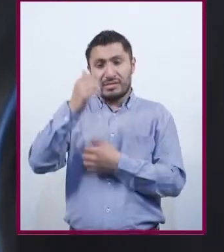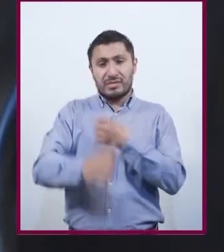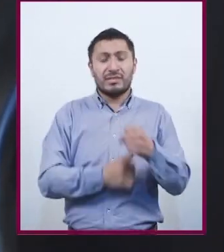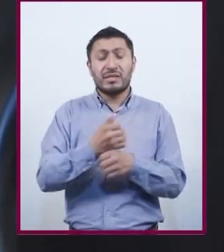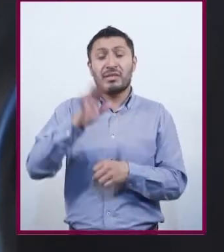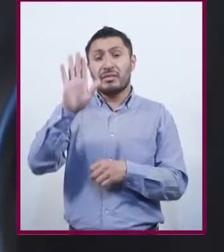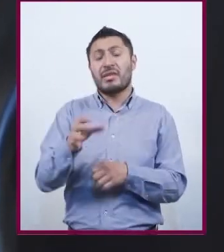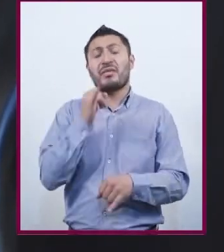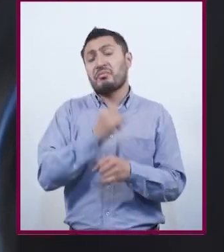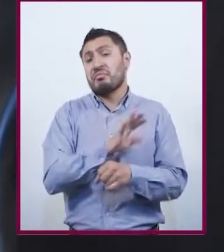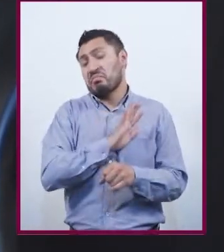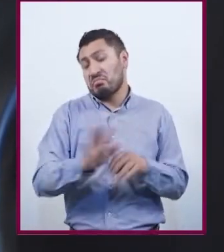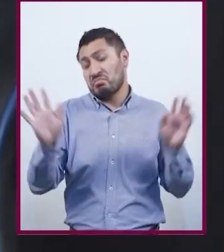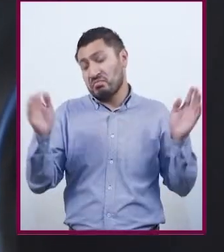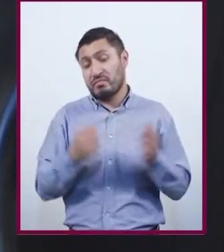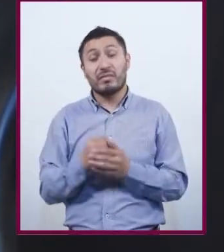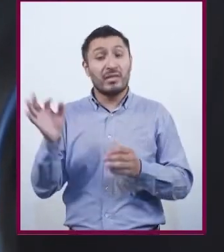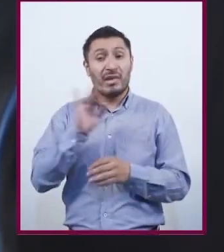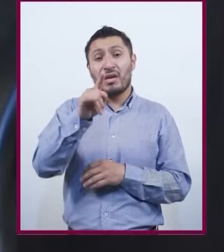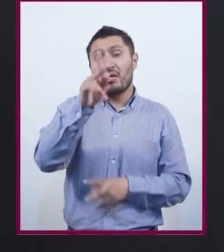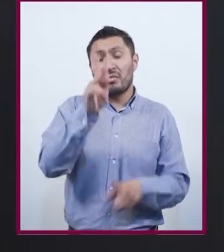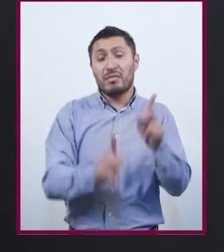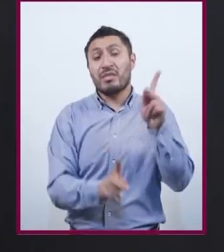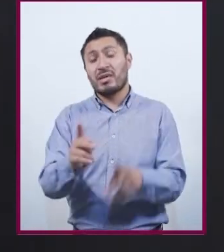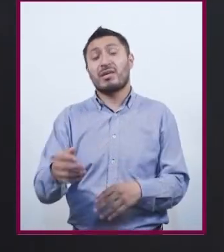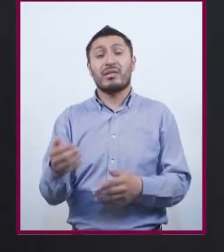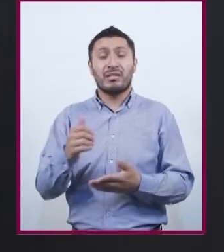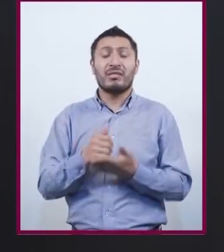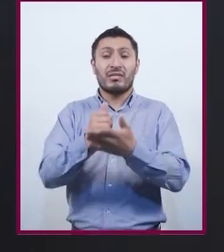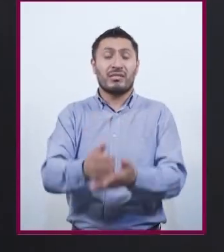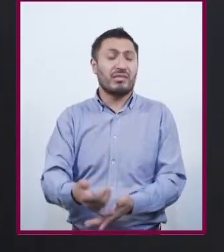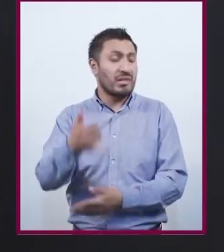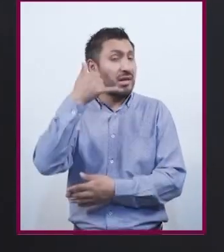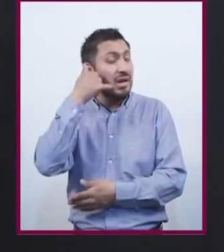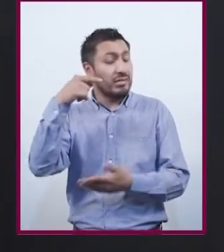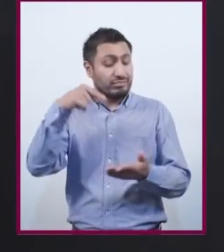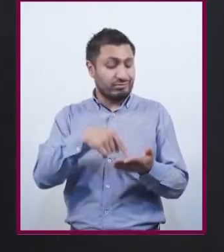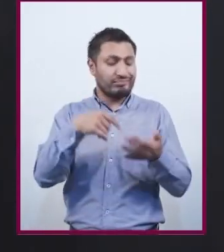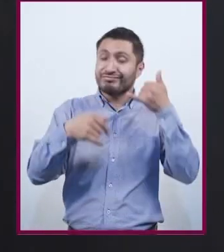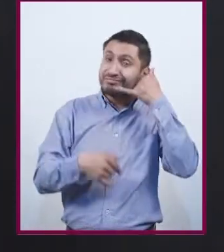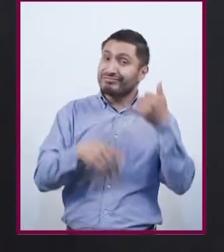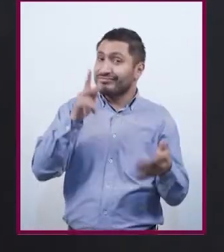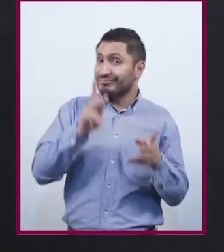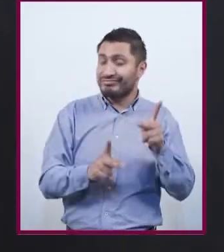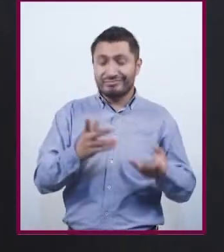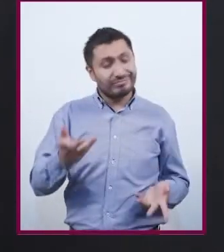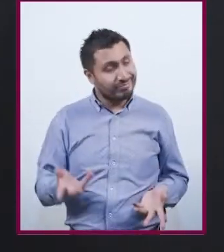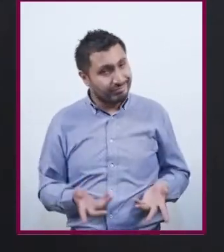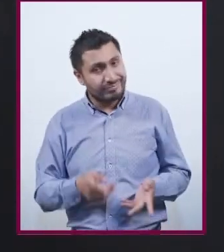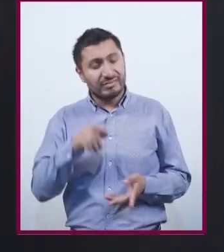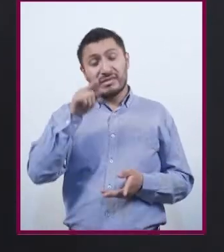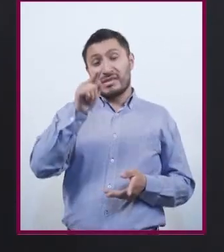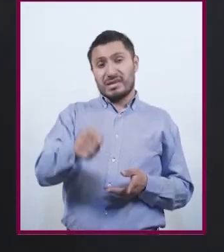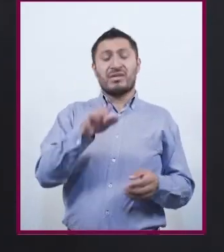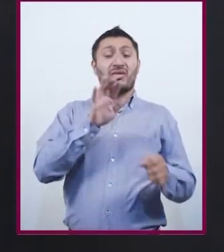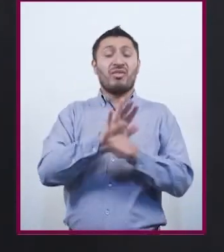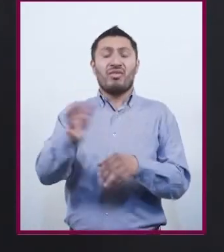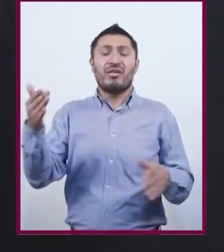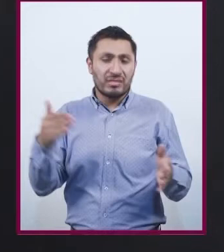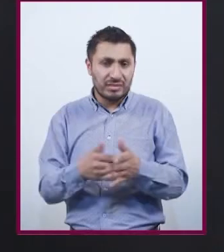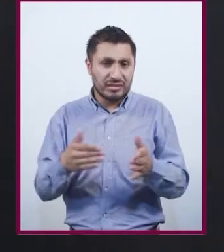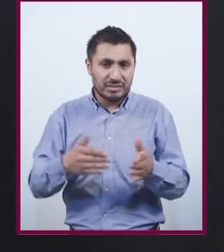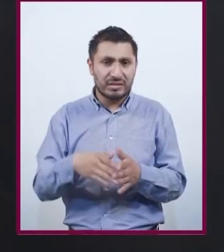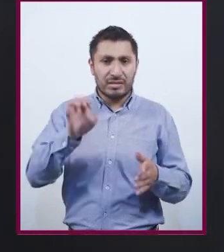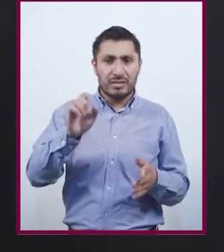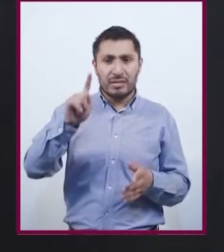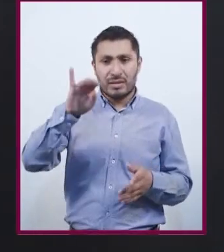apenas unos años sonaban imposibles. ¿Alguna vez has conversado con la asistente de tu teléfono inteligente?